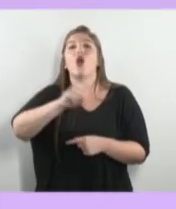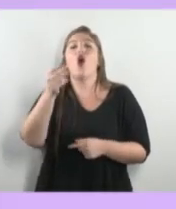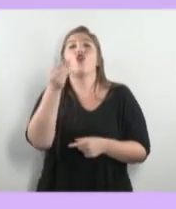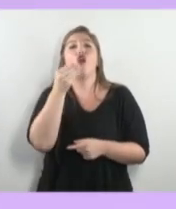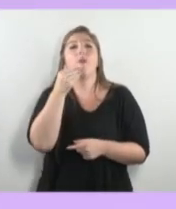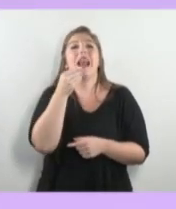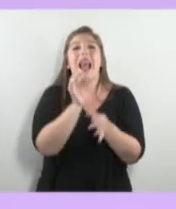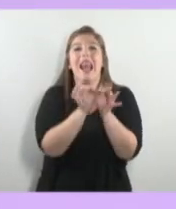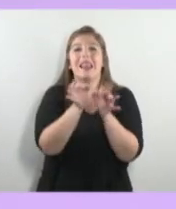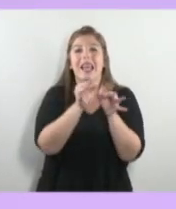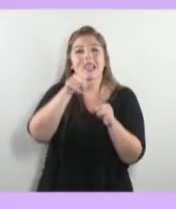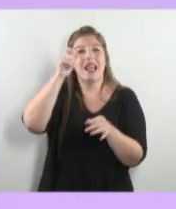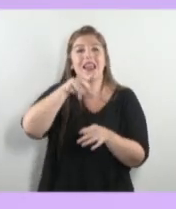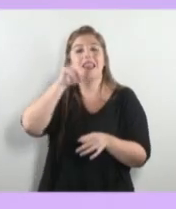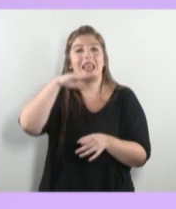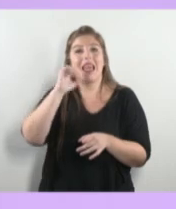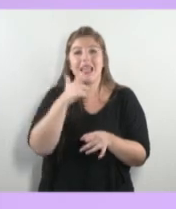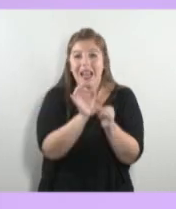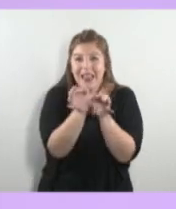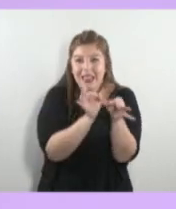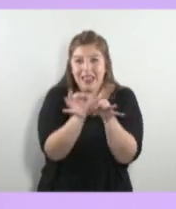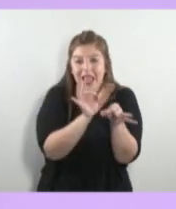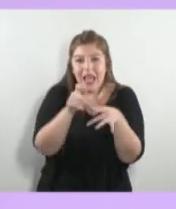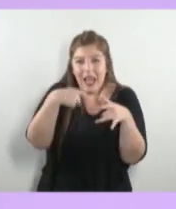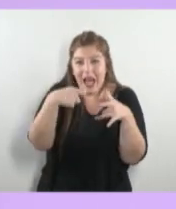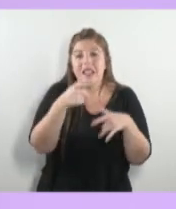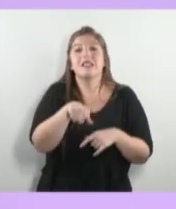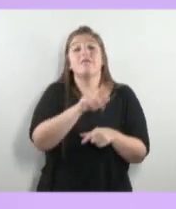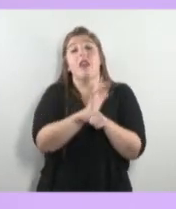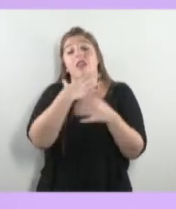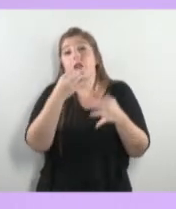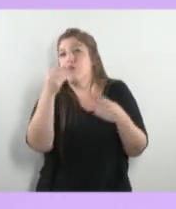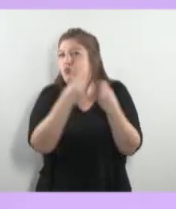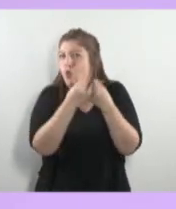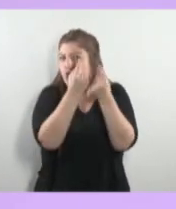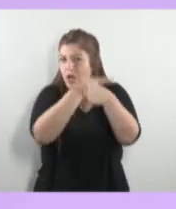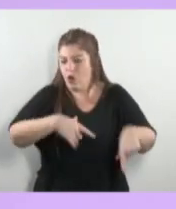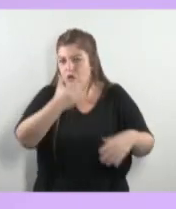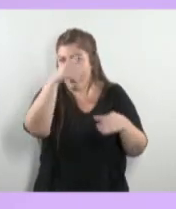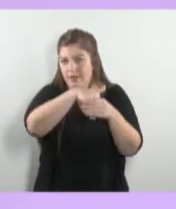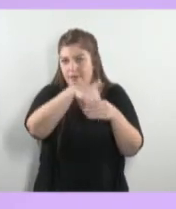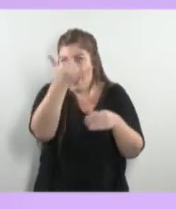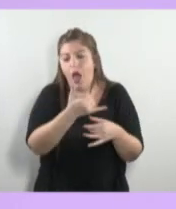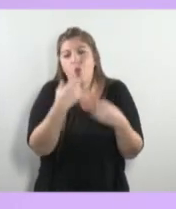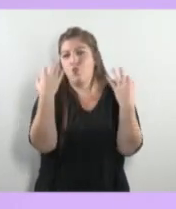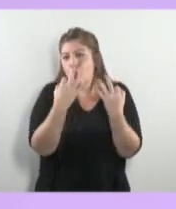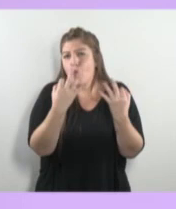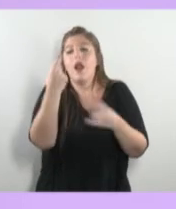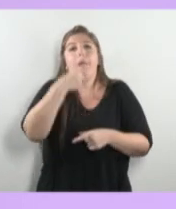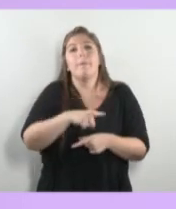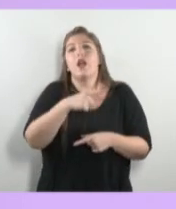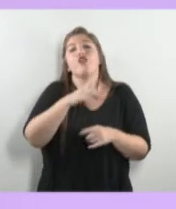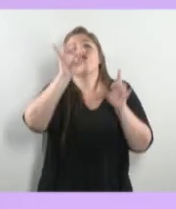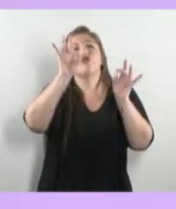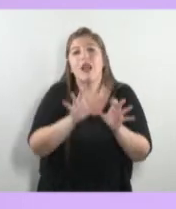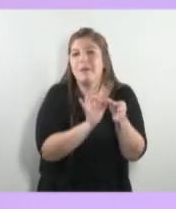también las lentejas. Sí, las lentejas tienen mucho, digamos, en realidad tienen un montón de cosas muy buenas, uh-huh. Pero es de todo, no es